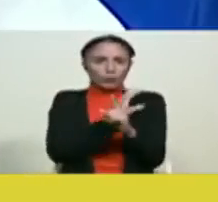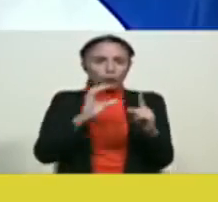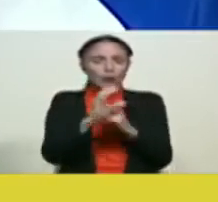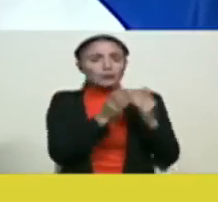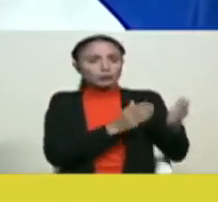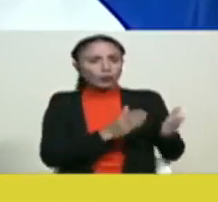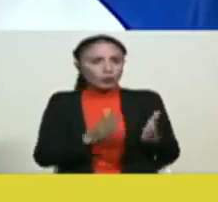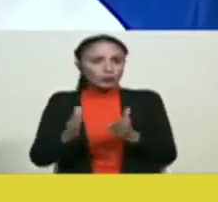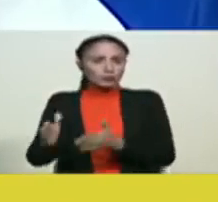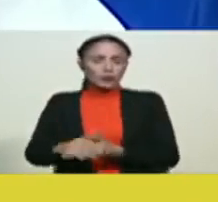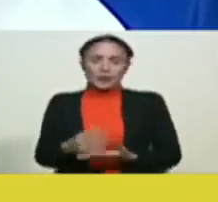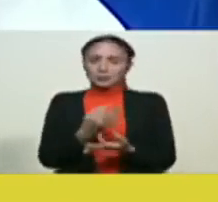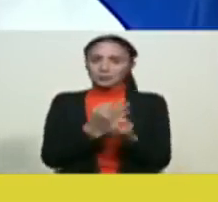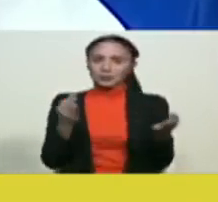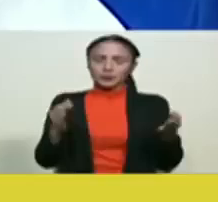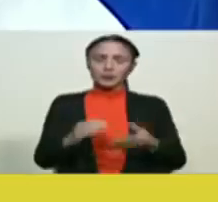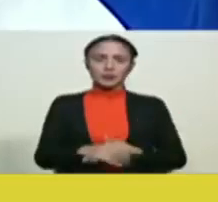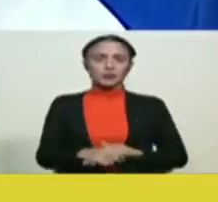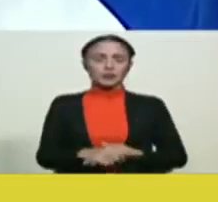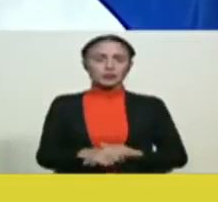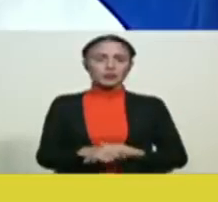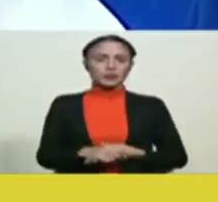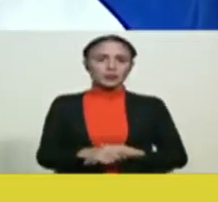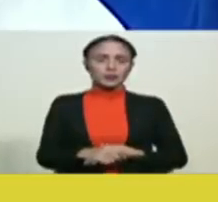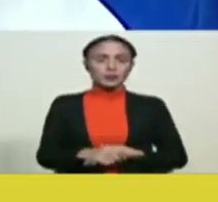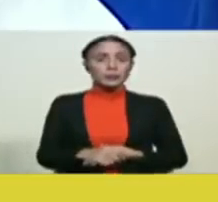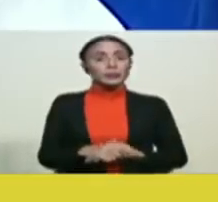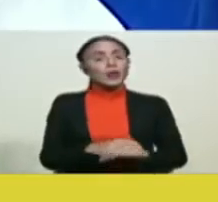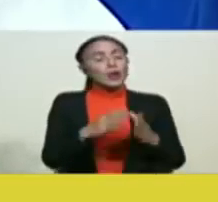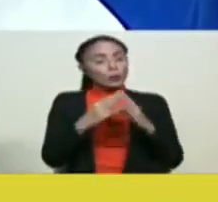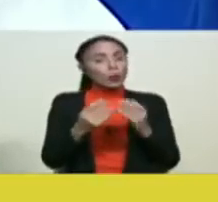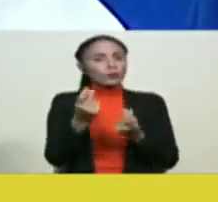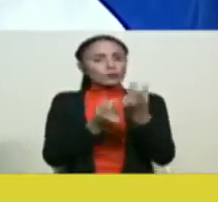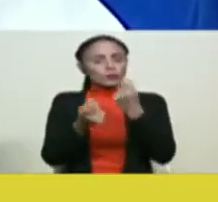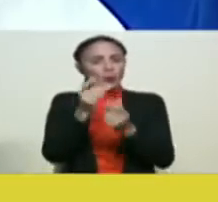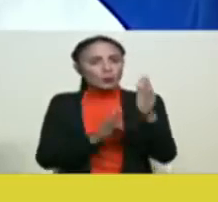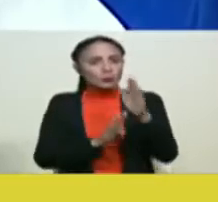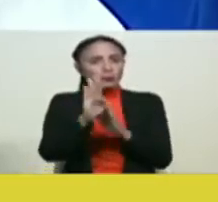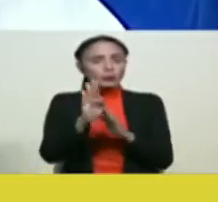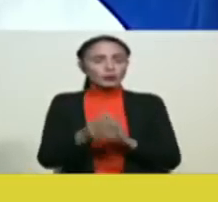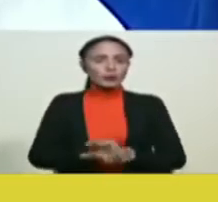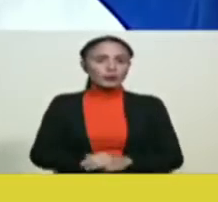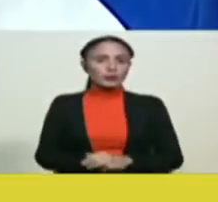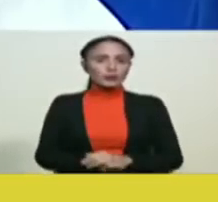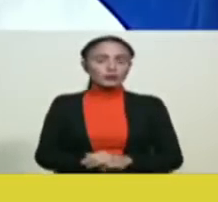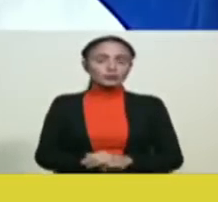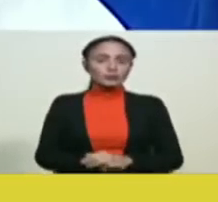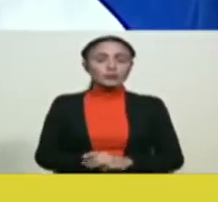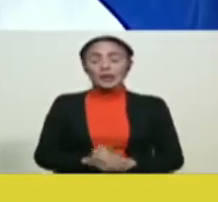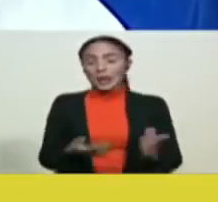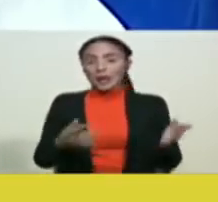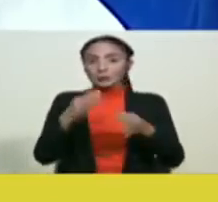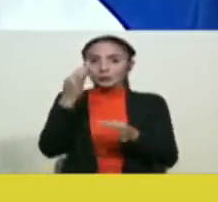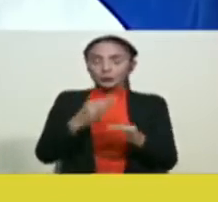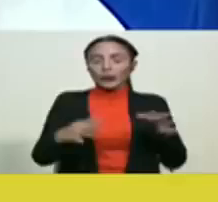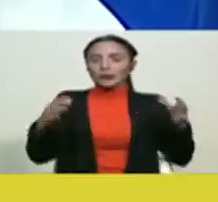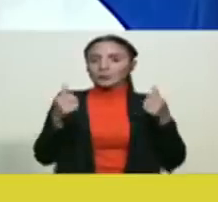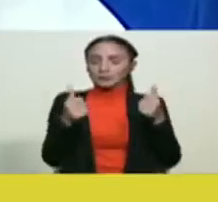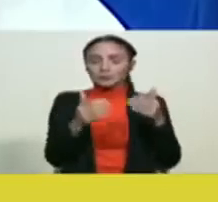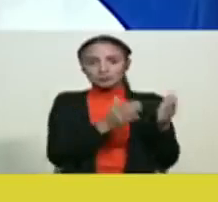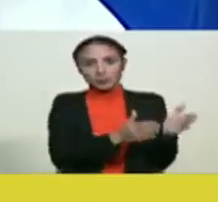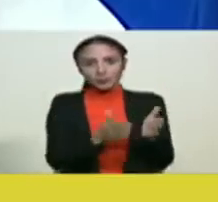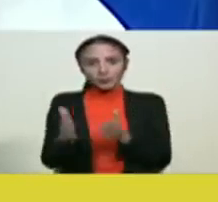organizacional para ver una revolución económica y ver los resultados de un milagro económico